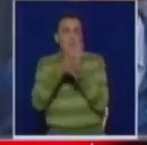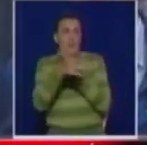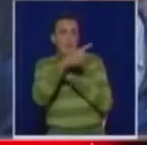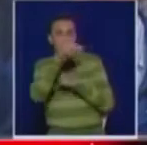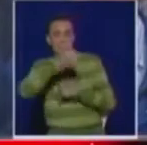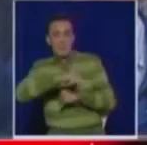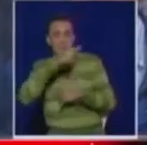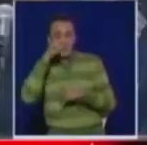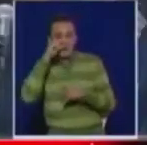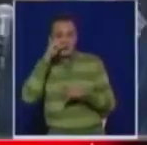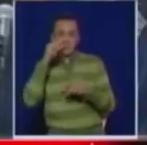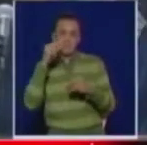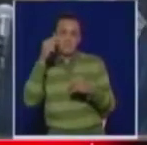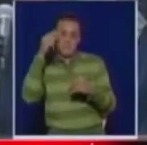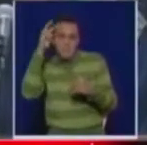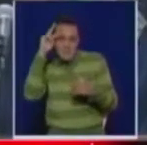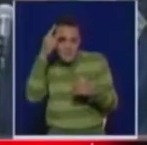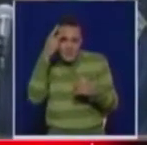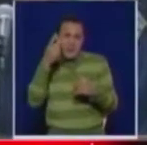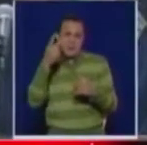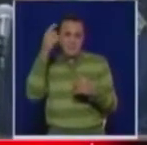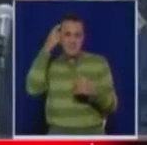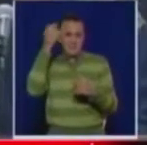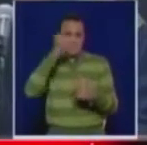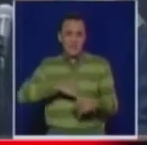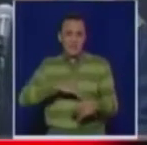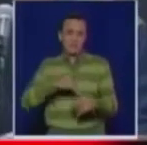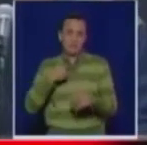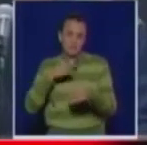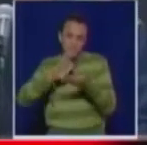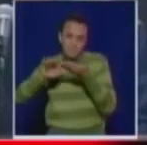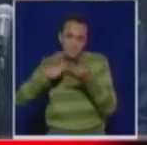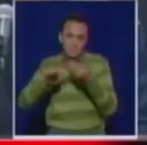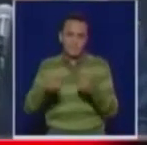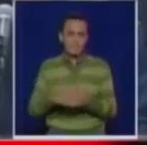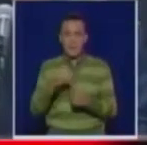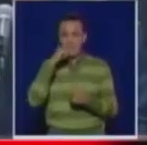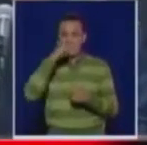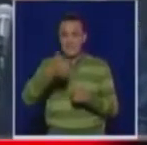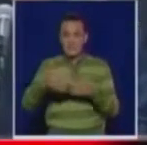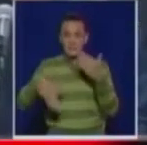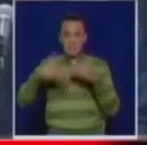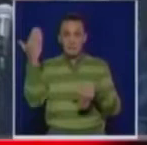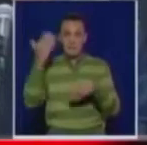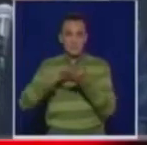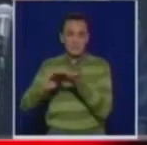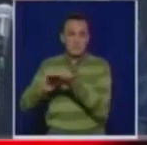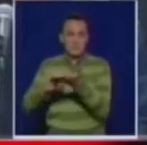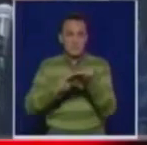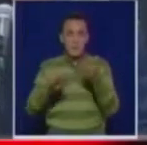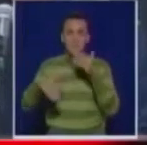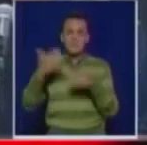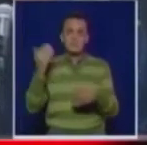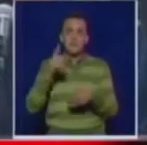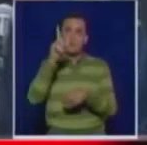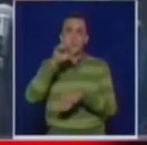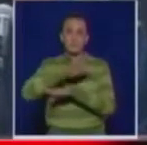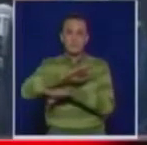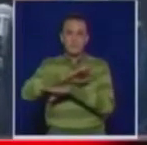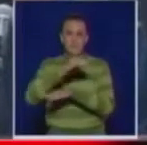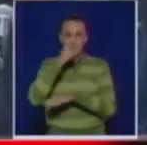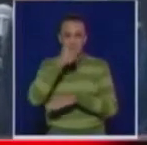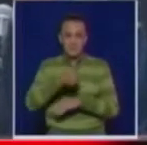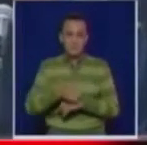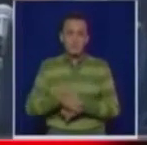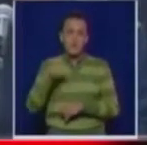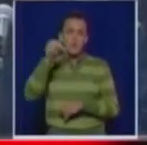eso ofrezco disculpas. La negociación iniciará el día de mañana a partir de la 1:00 p.m. y que hoy